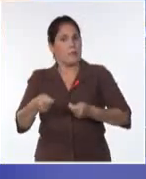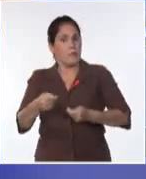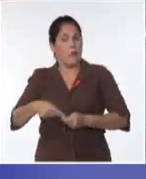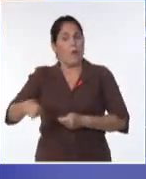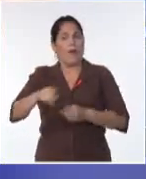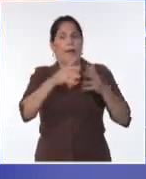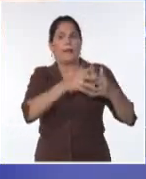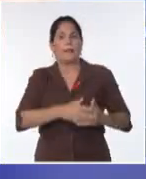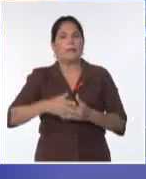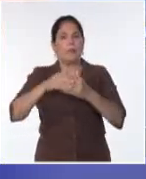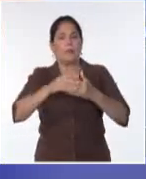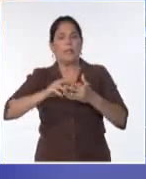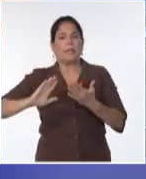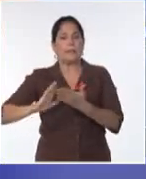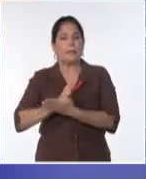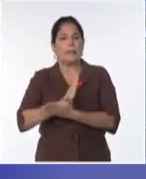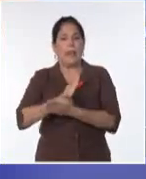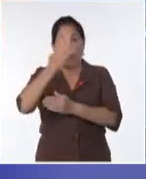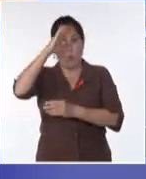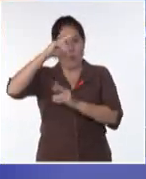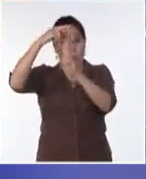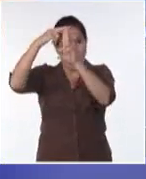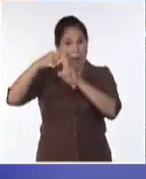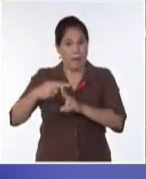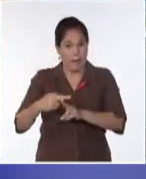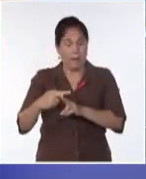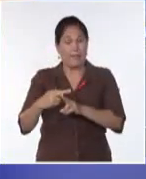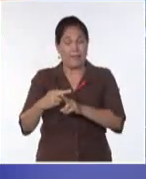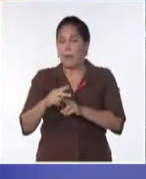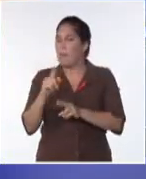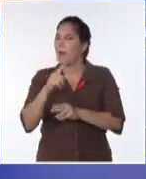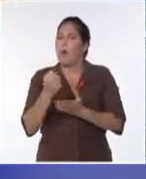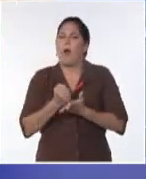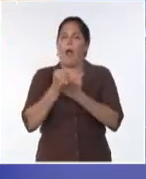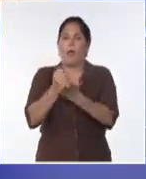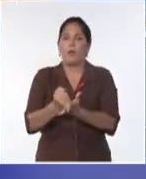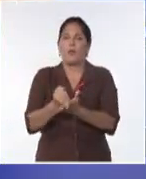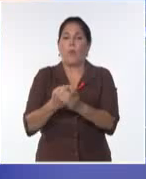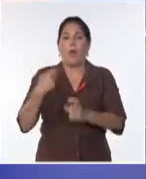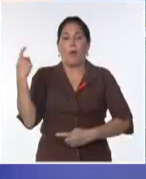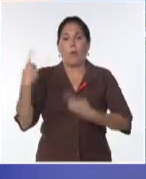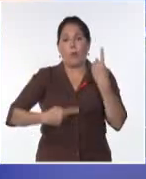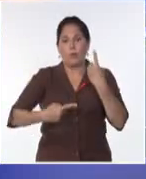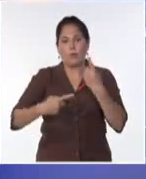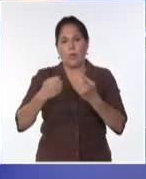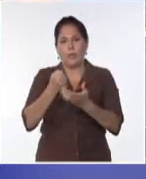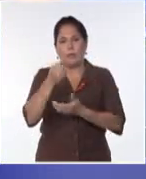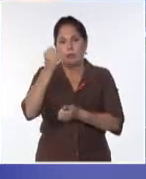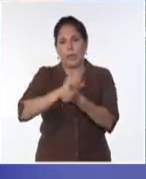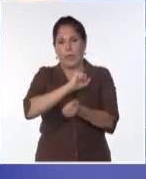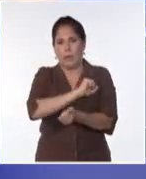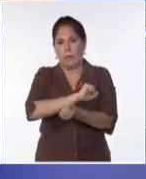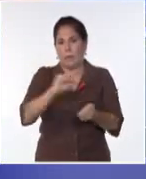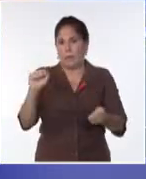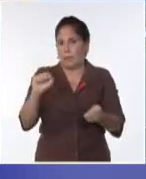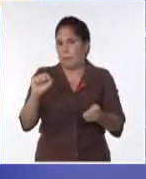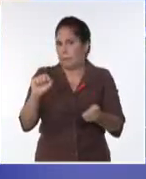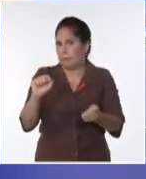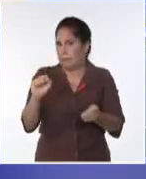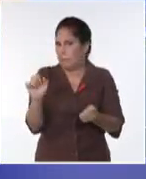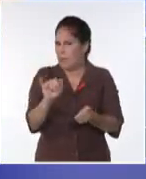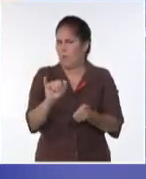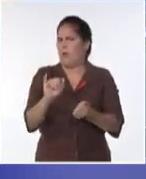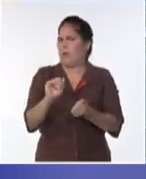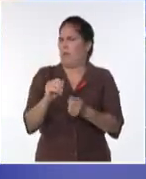Unidos de retirar a Cuba de la lista de países que no cooperan en la lucha contra el terrorismo. Sin embargo, también cuestionó